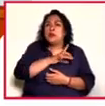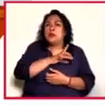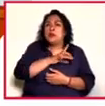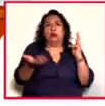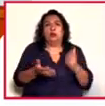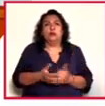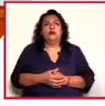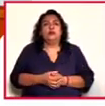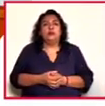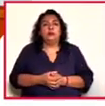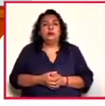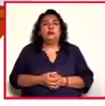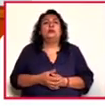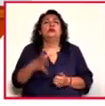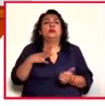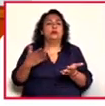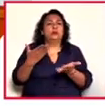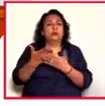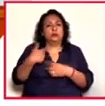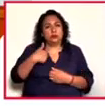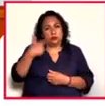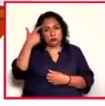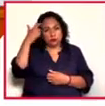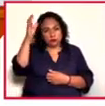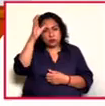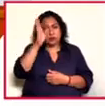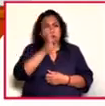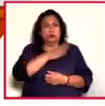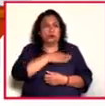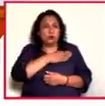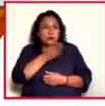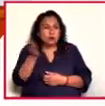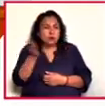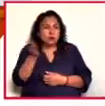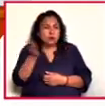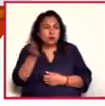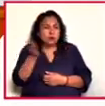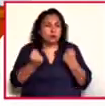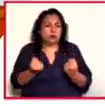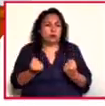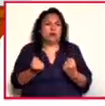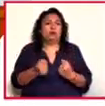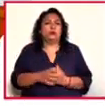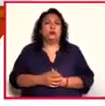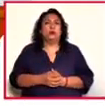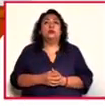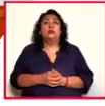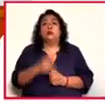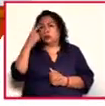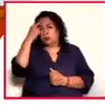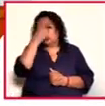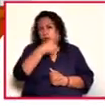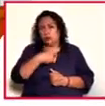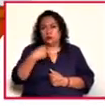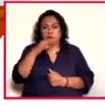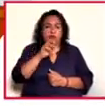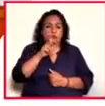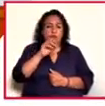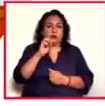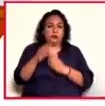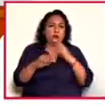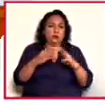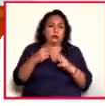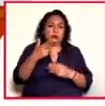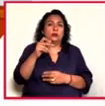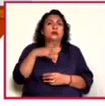Sebastián Barberá propone la conciencia, la nobleza, la fortaleza. Rostros de Época y Mundo Holístico puede ser